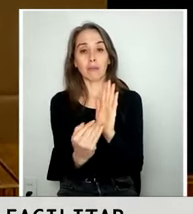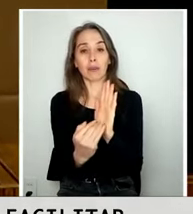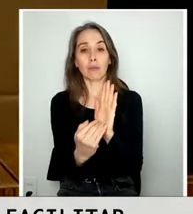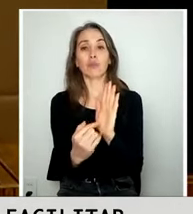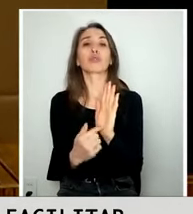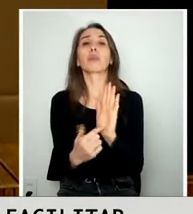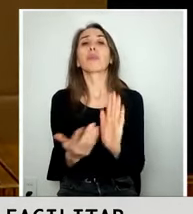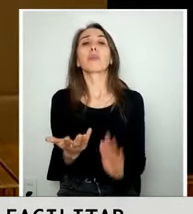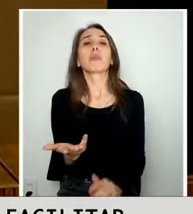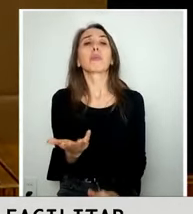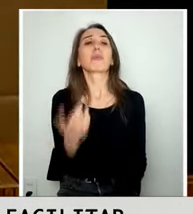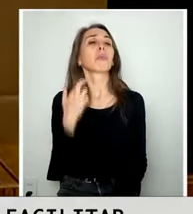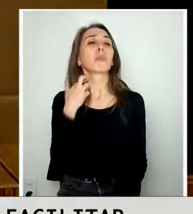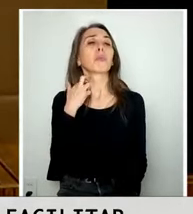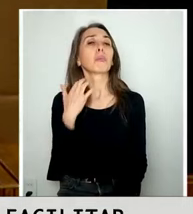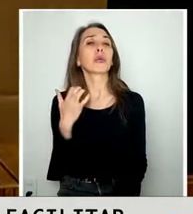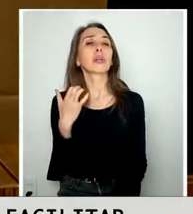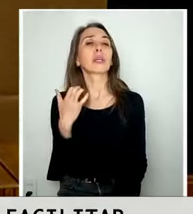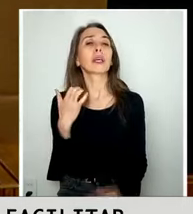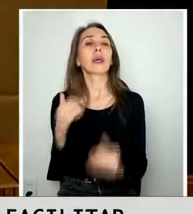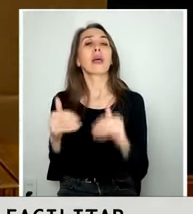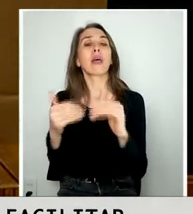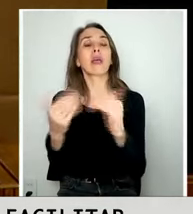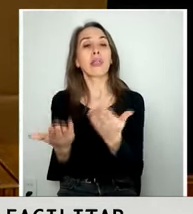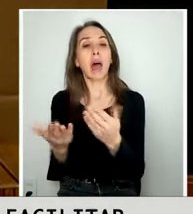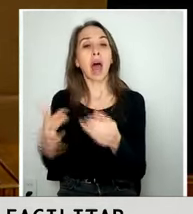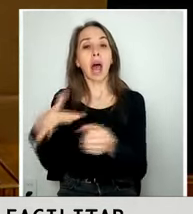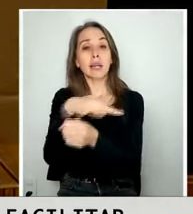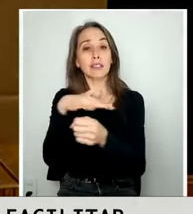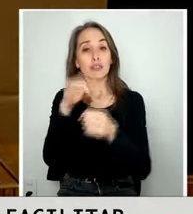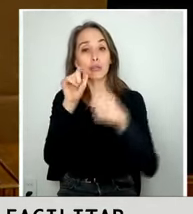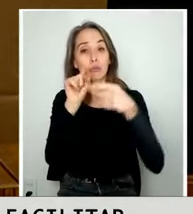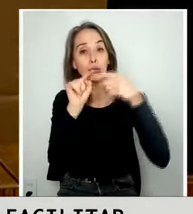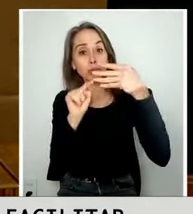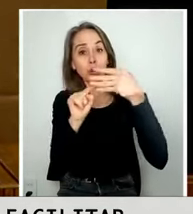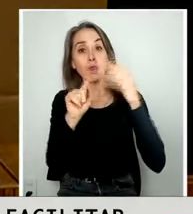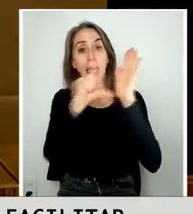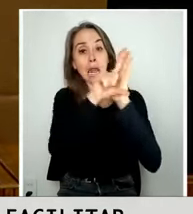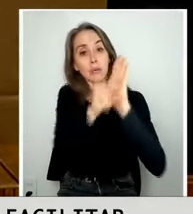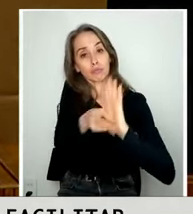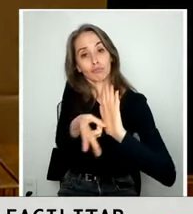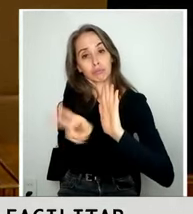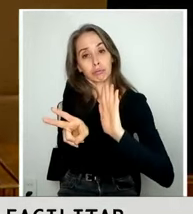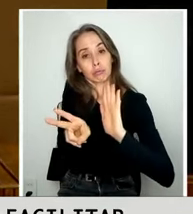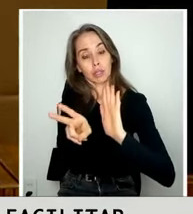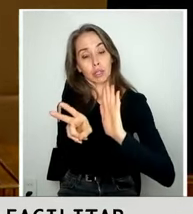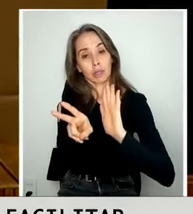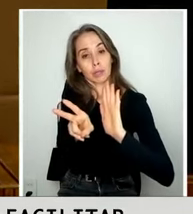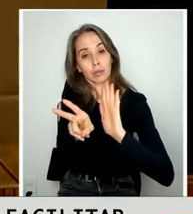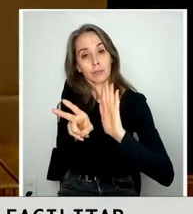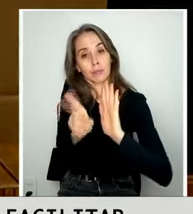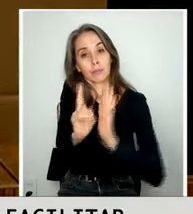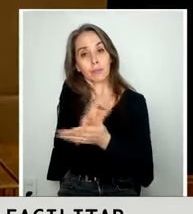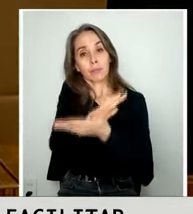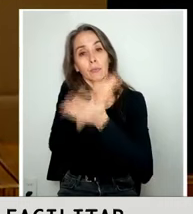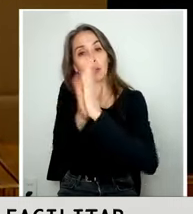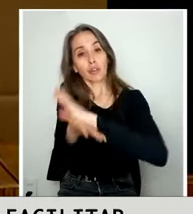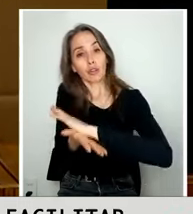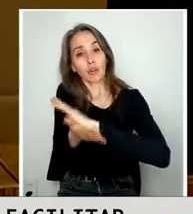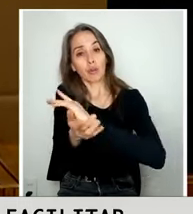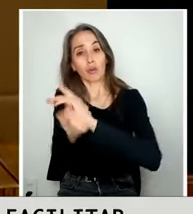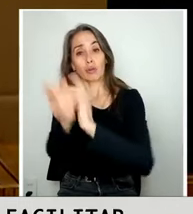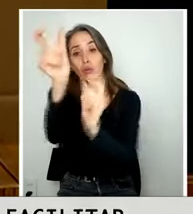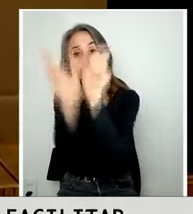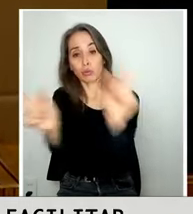viene a generar las condiciones para que efectivamente todos los estudiantes que tengan